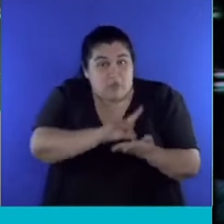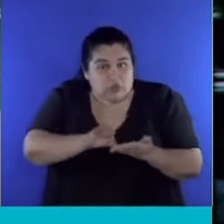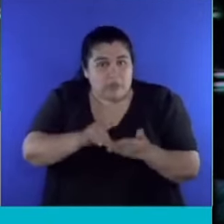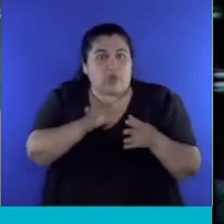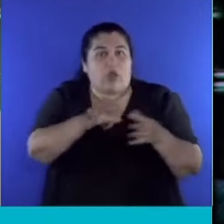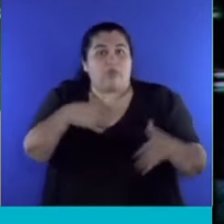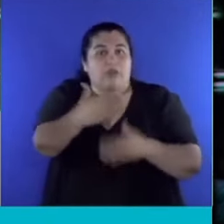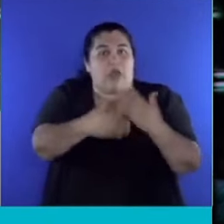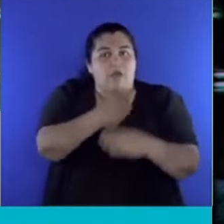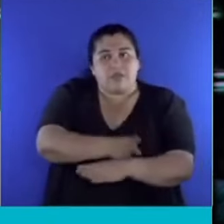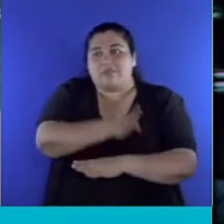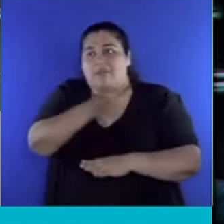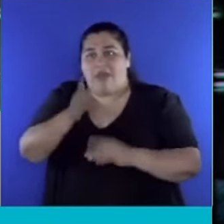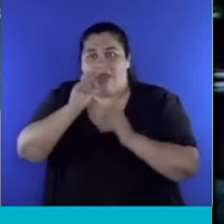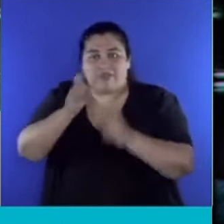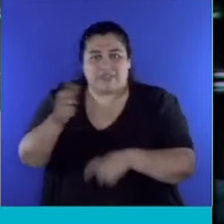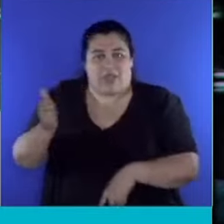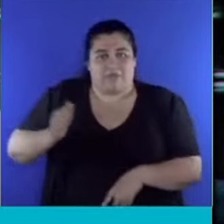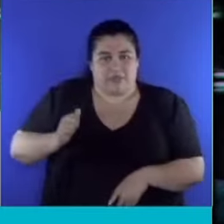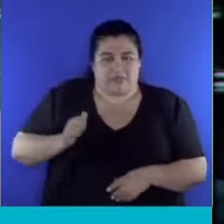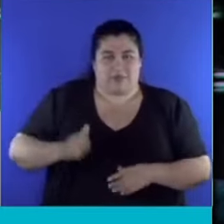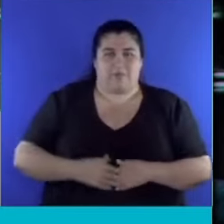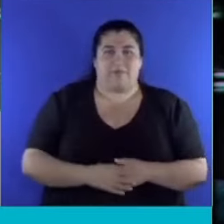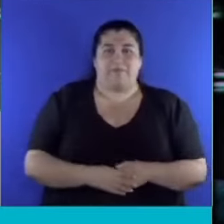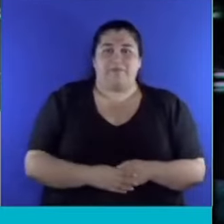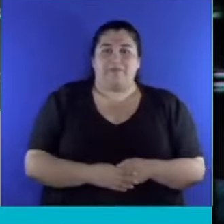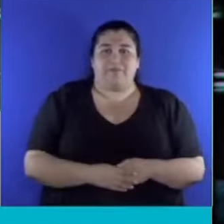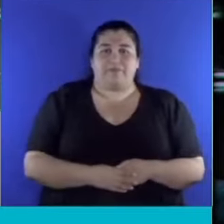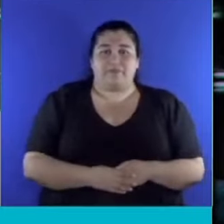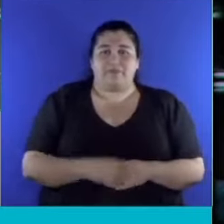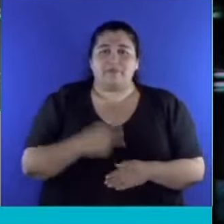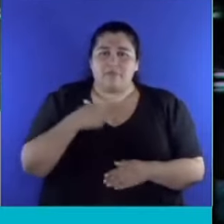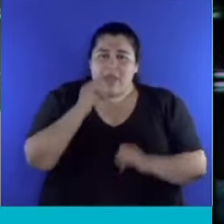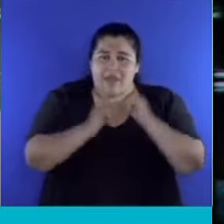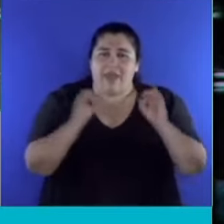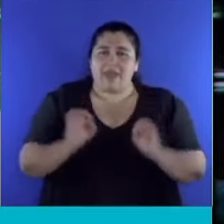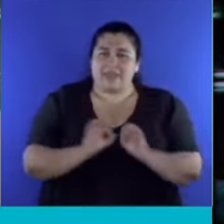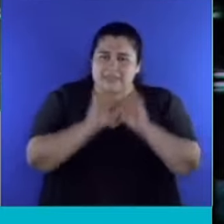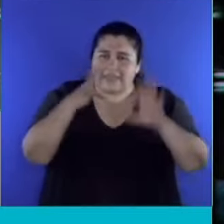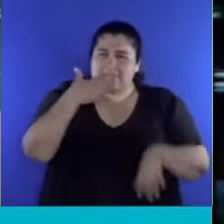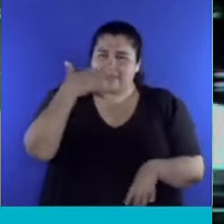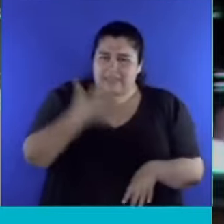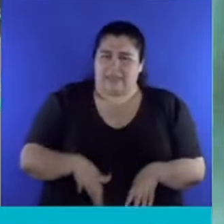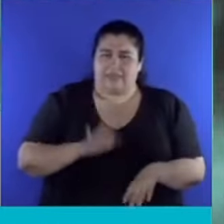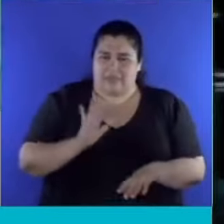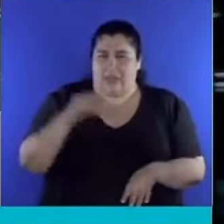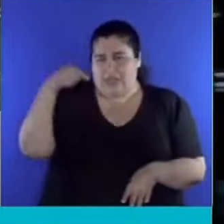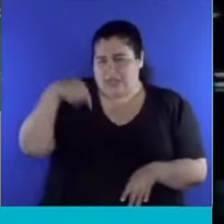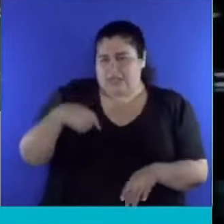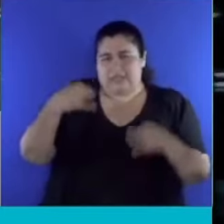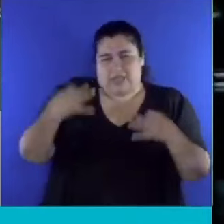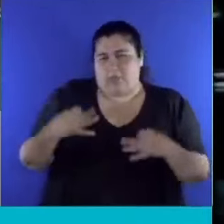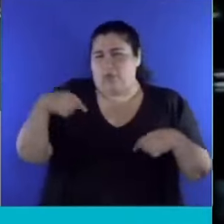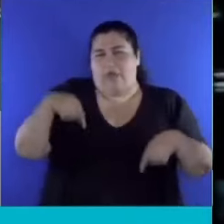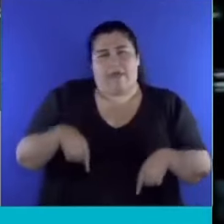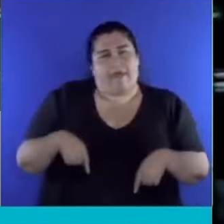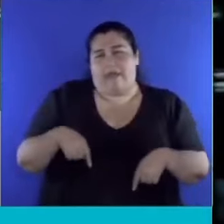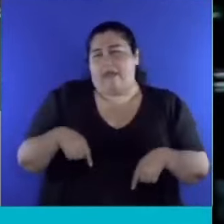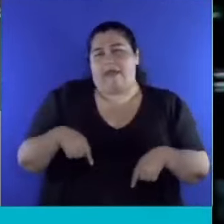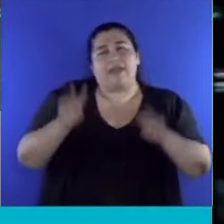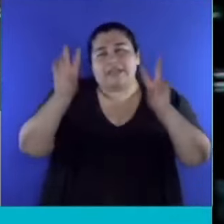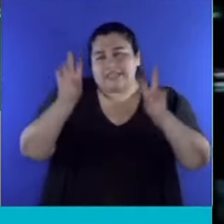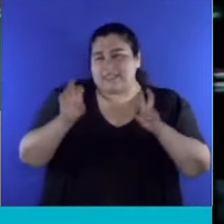a esos genocidas Es decir para que se entienda porque sé que aquí se va a hablar de ese